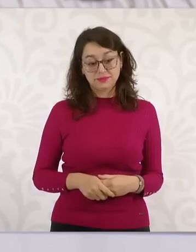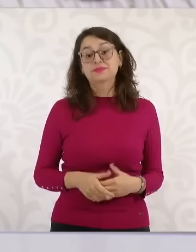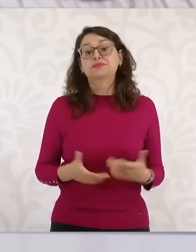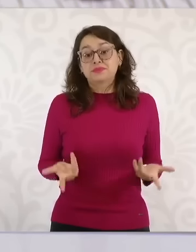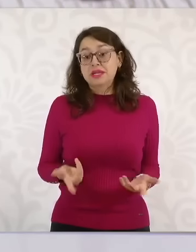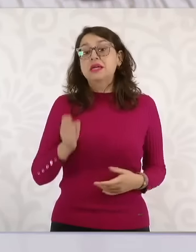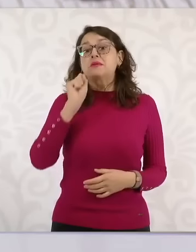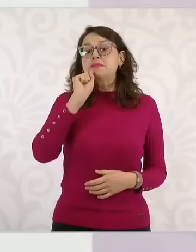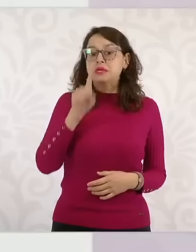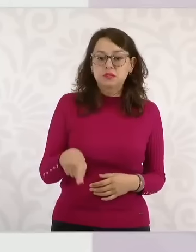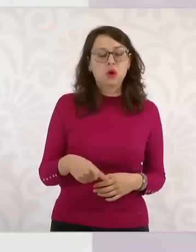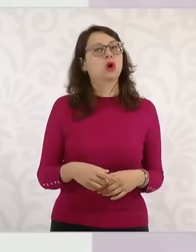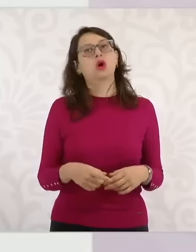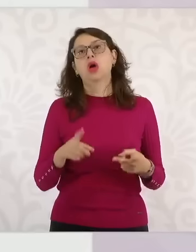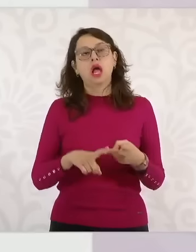del narcogobierno,